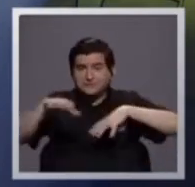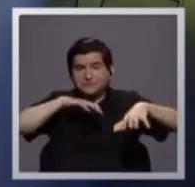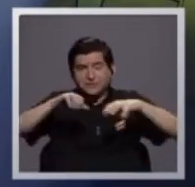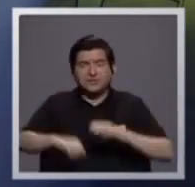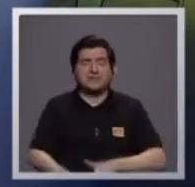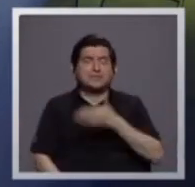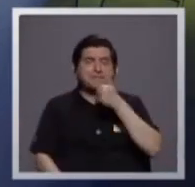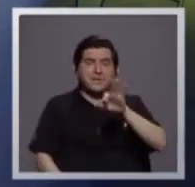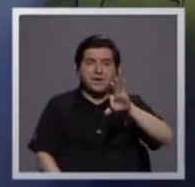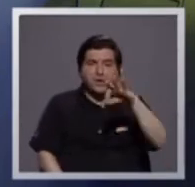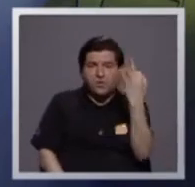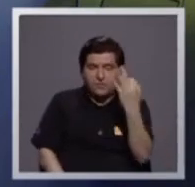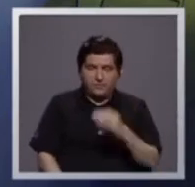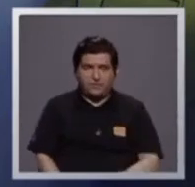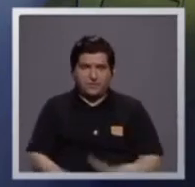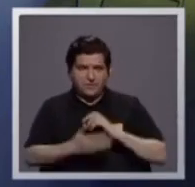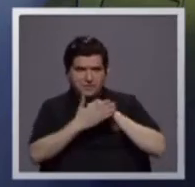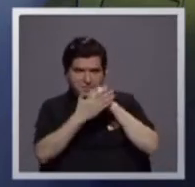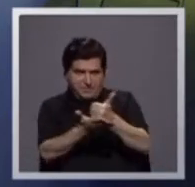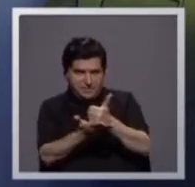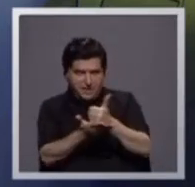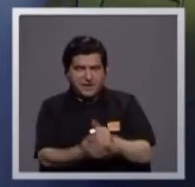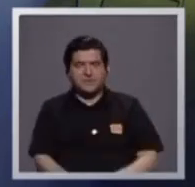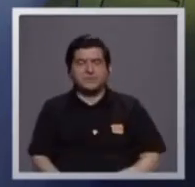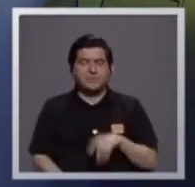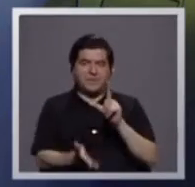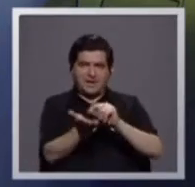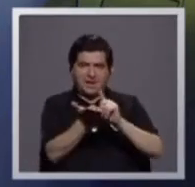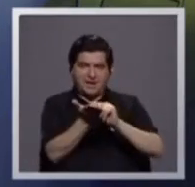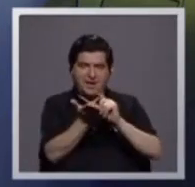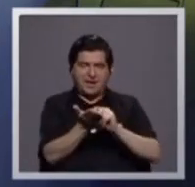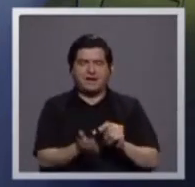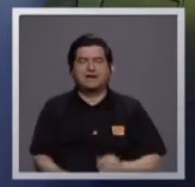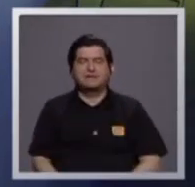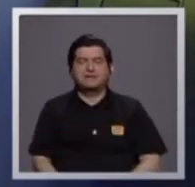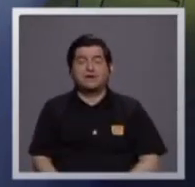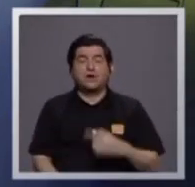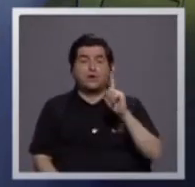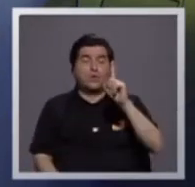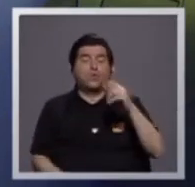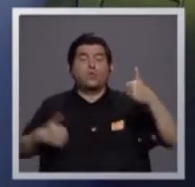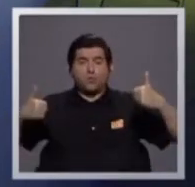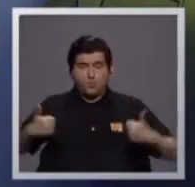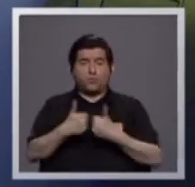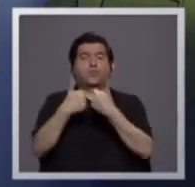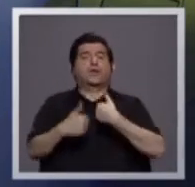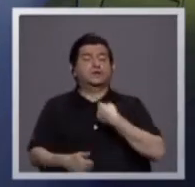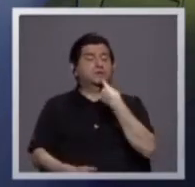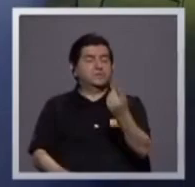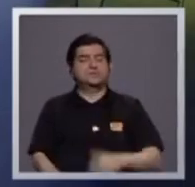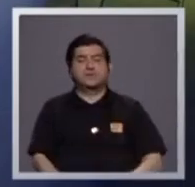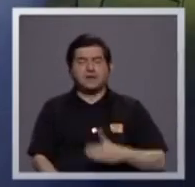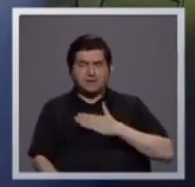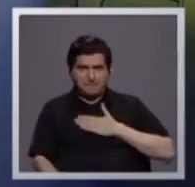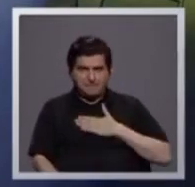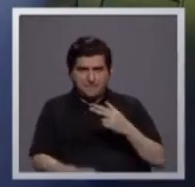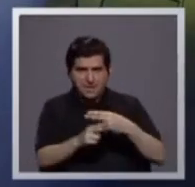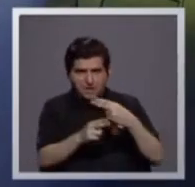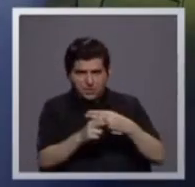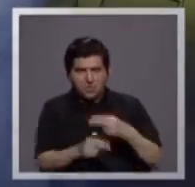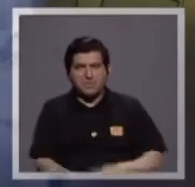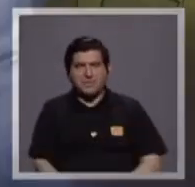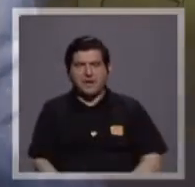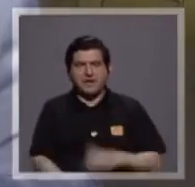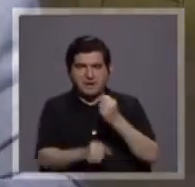la mejor manera que les sirva a la editorial. Un reto que yo he dicho desde el principio, tanto en mi nominación al puesto